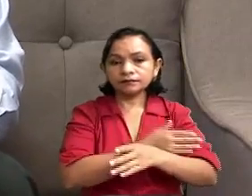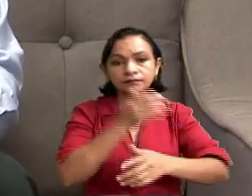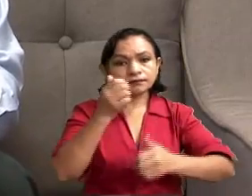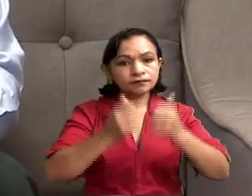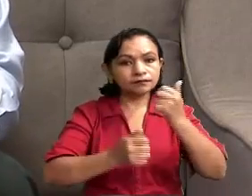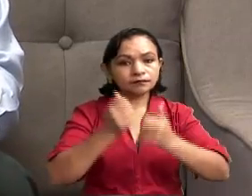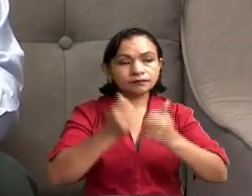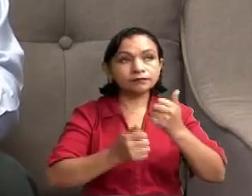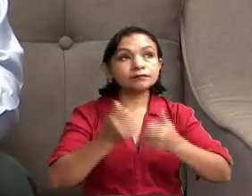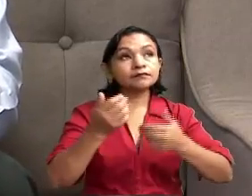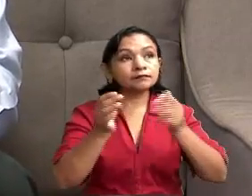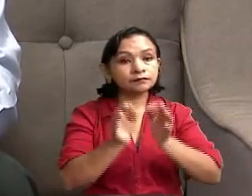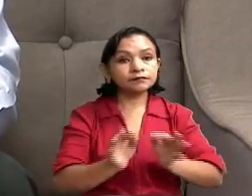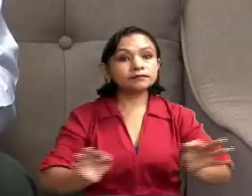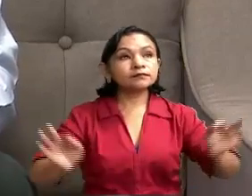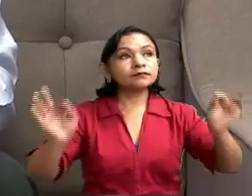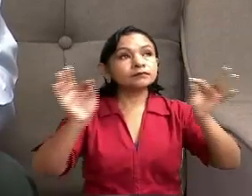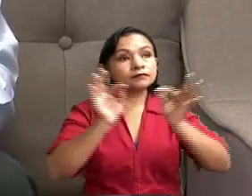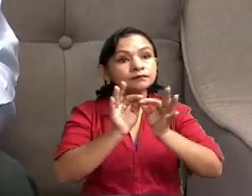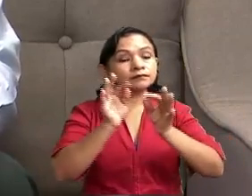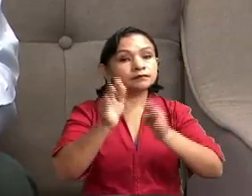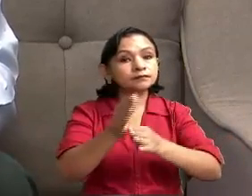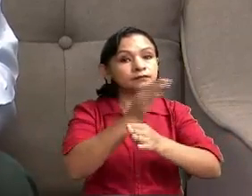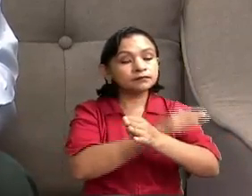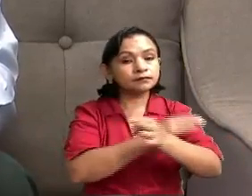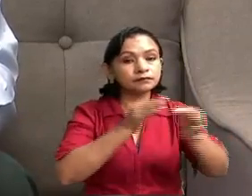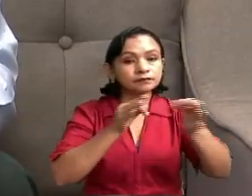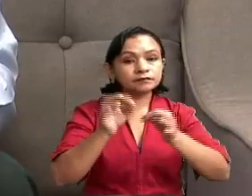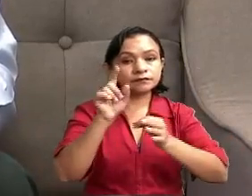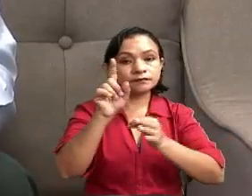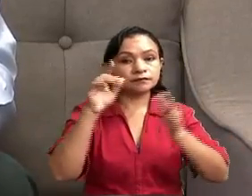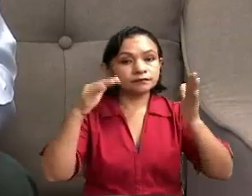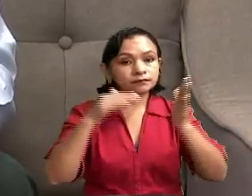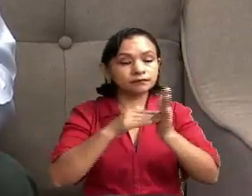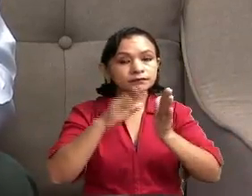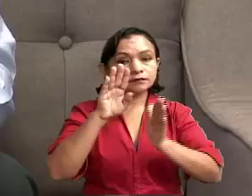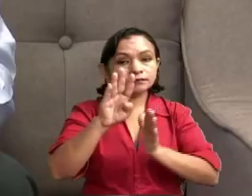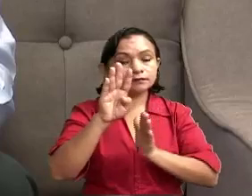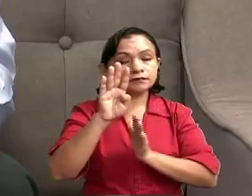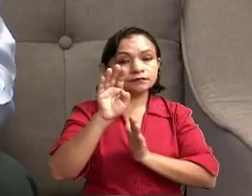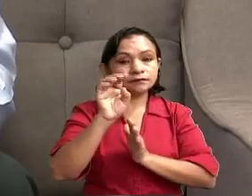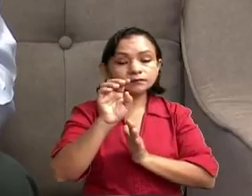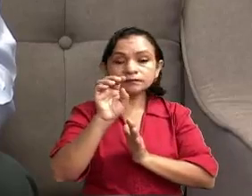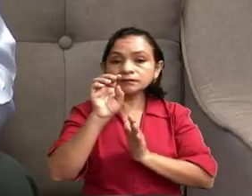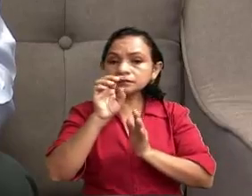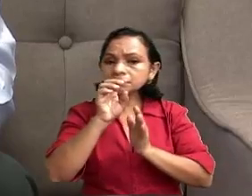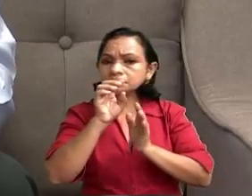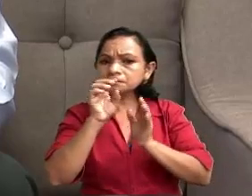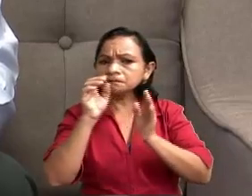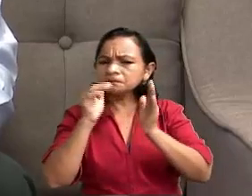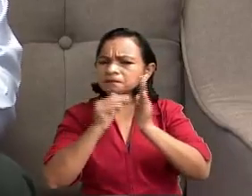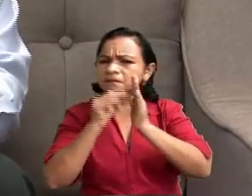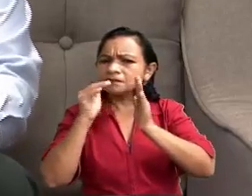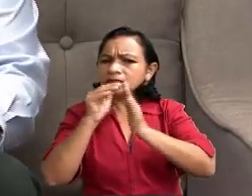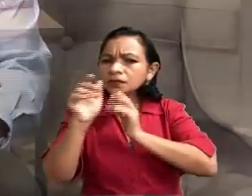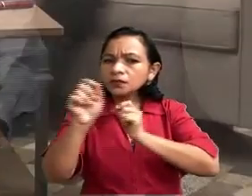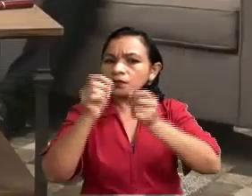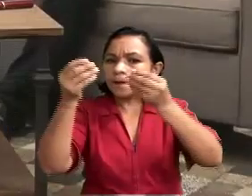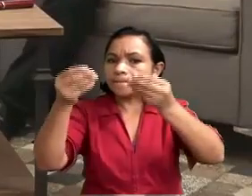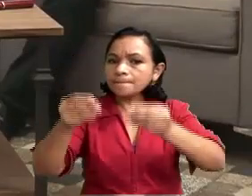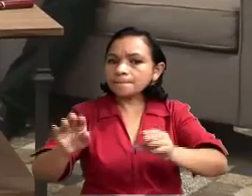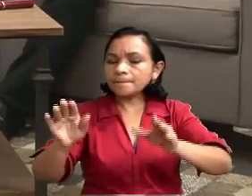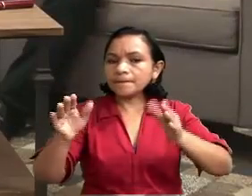Estado? Hay una cifra bastante importante en nuestro bloque anterior, 1.453 millones de dólares en pérdidas ocasionadas. Cualquier